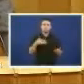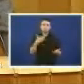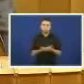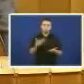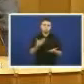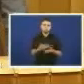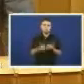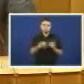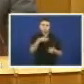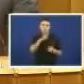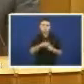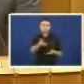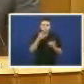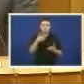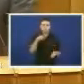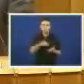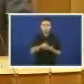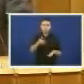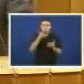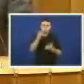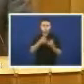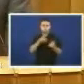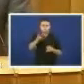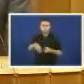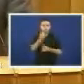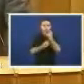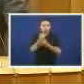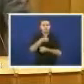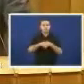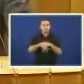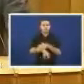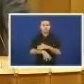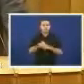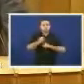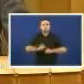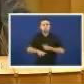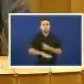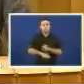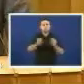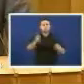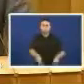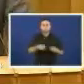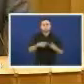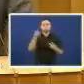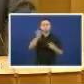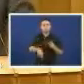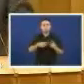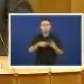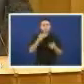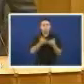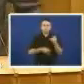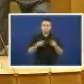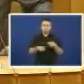exprés o fracaso dunha economía sen raíces o fracaso da deshumanización dos mercados que sempre acaban